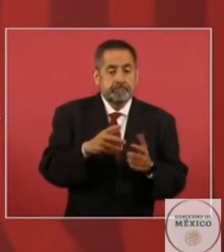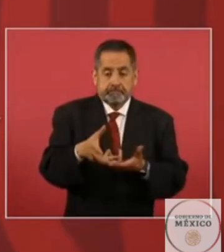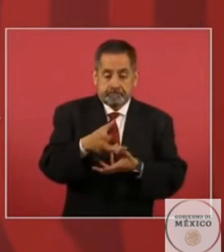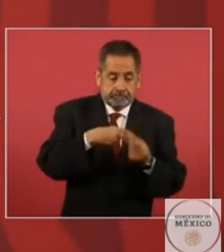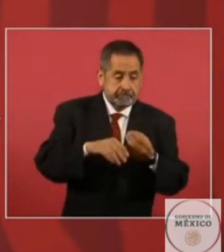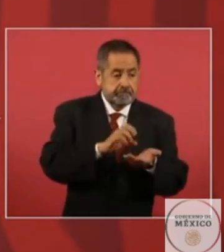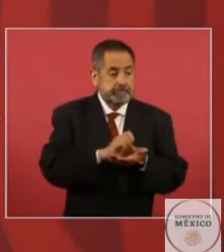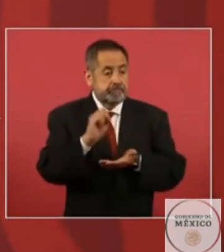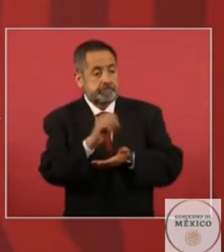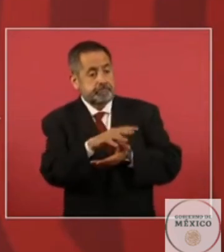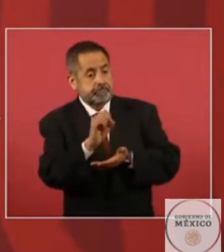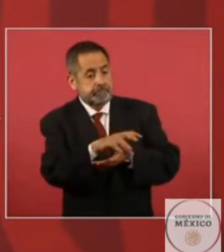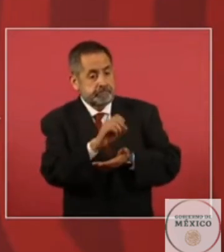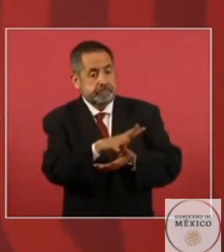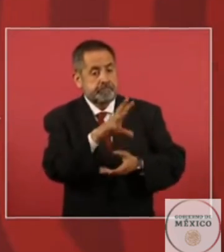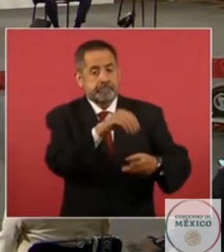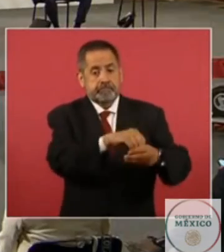de